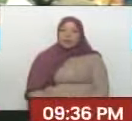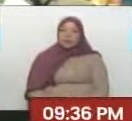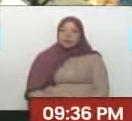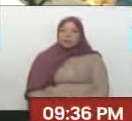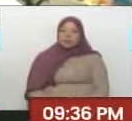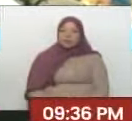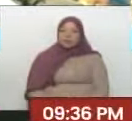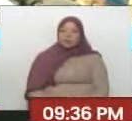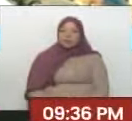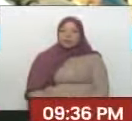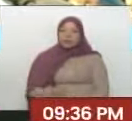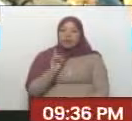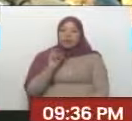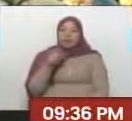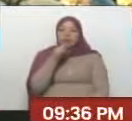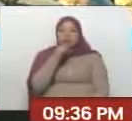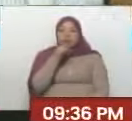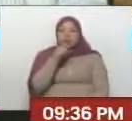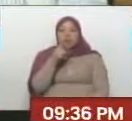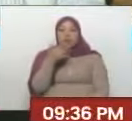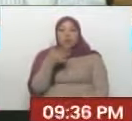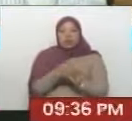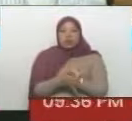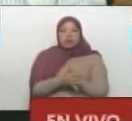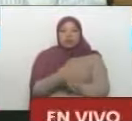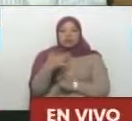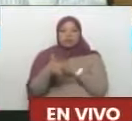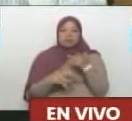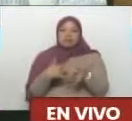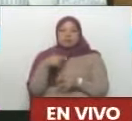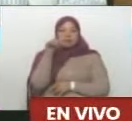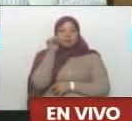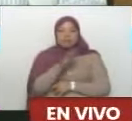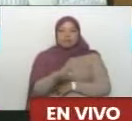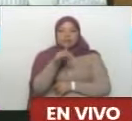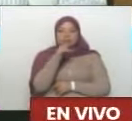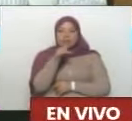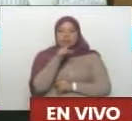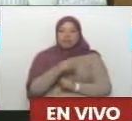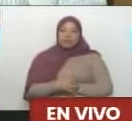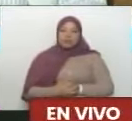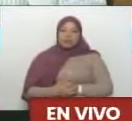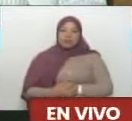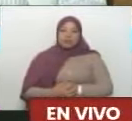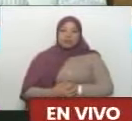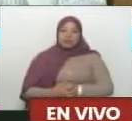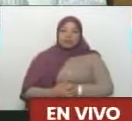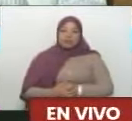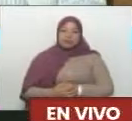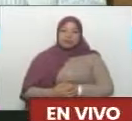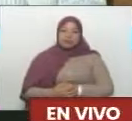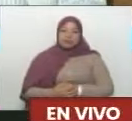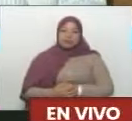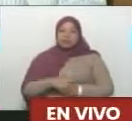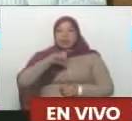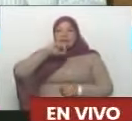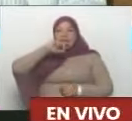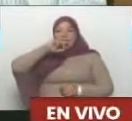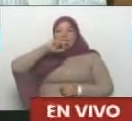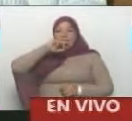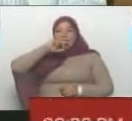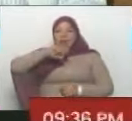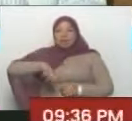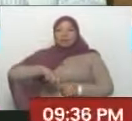Y del fanatismo y la idolatría se engendra el odio, el egoísmo,